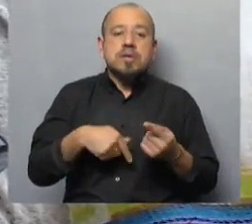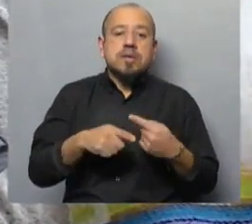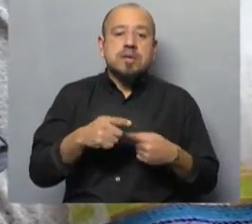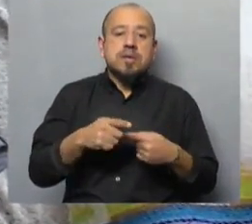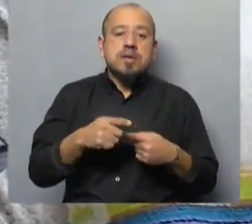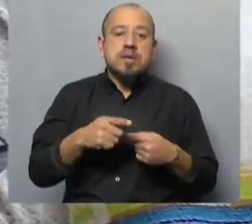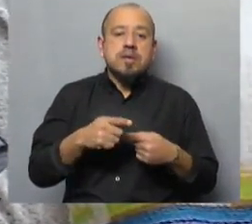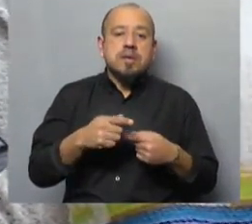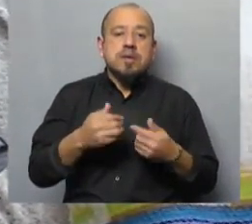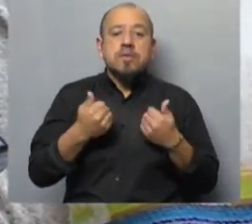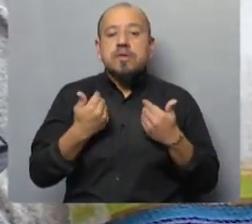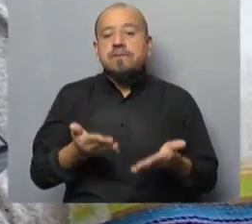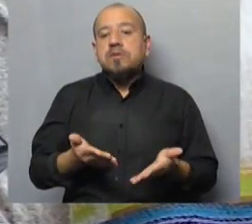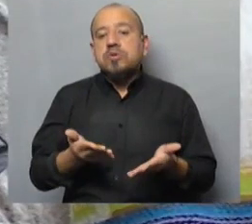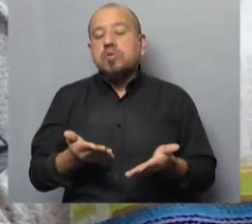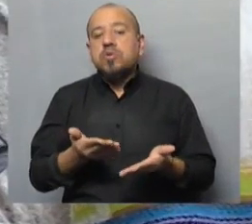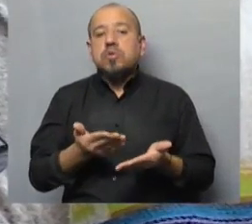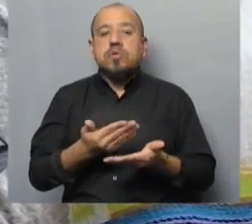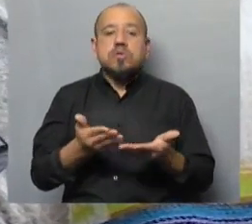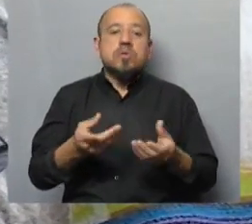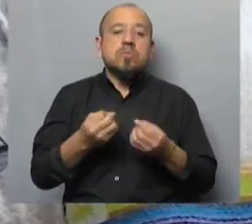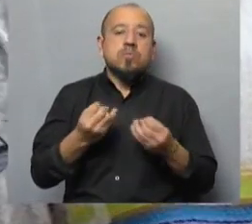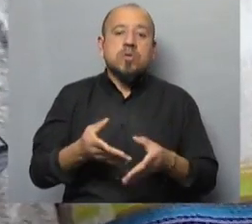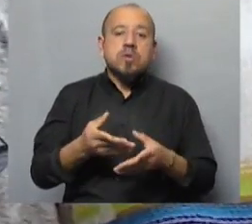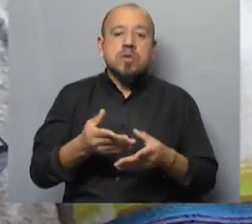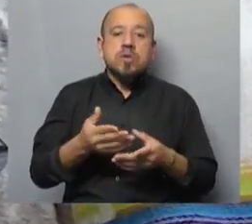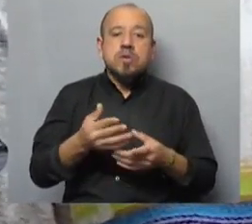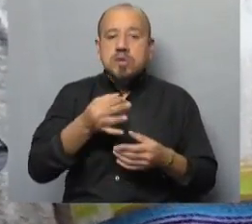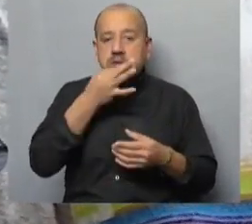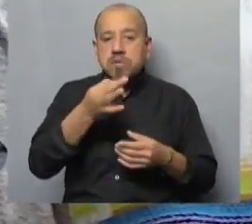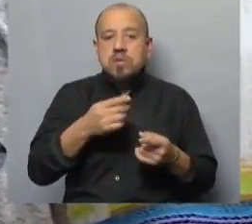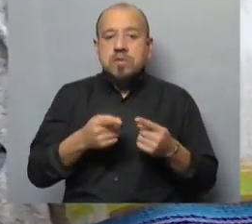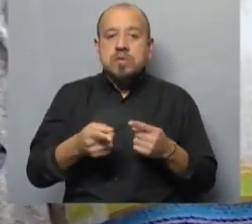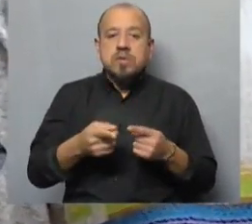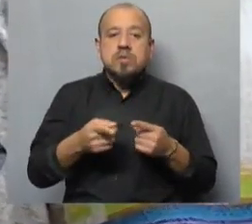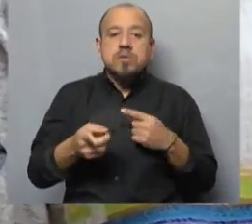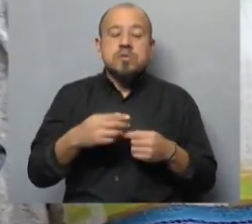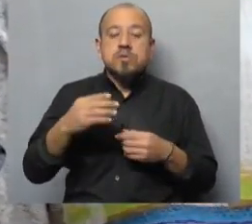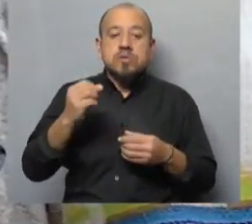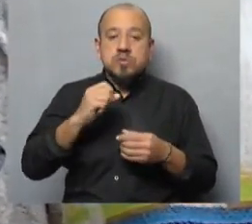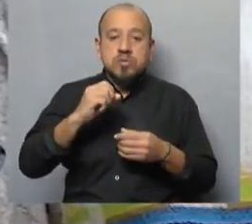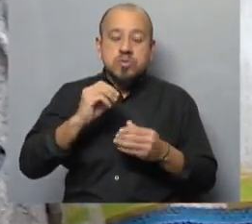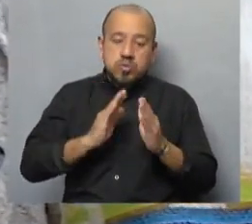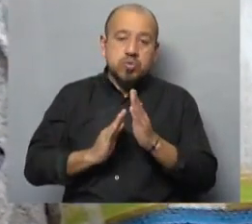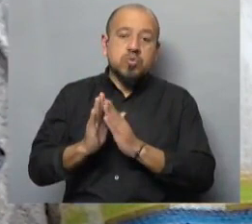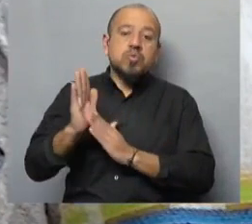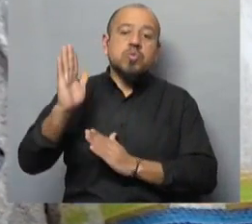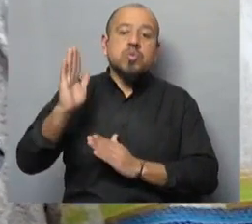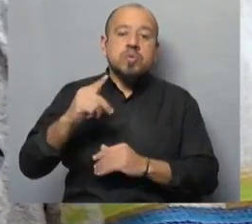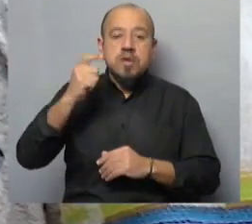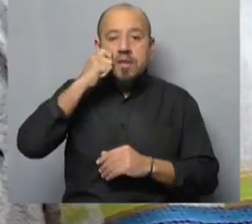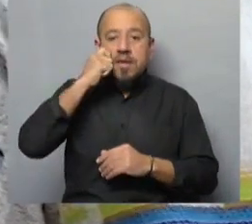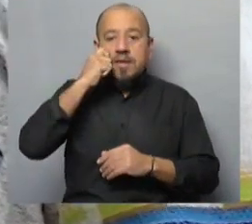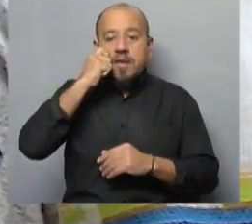a los efectos de señalar por que fundamentamos esto sube la edad de jubilarse para amplísimos